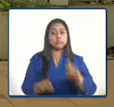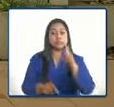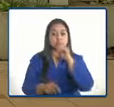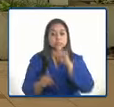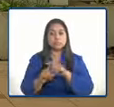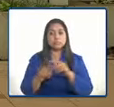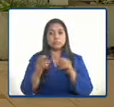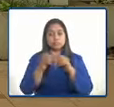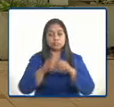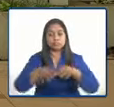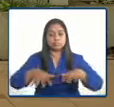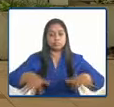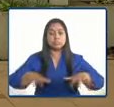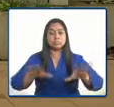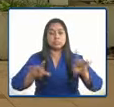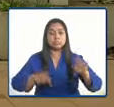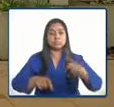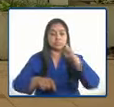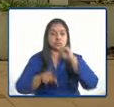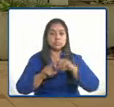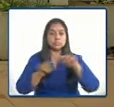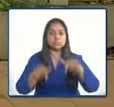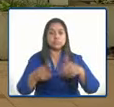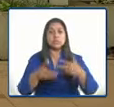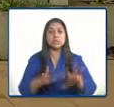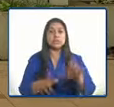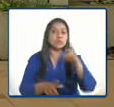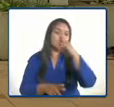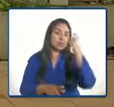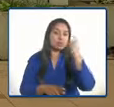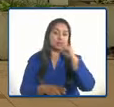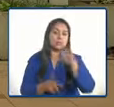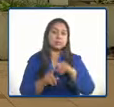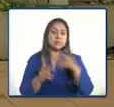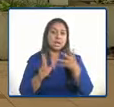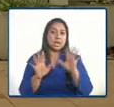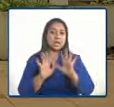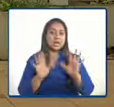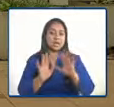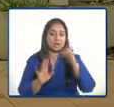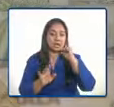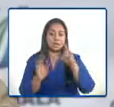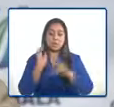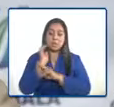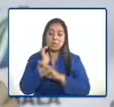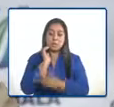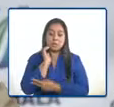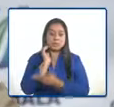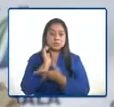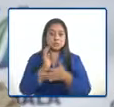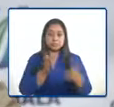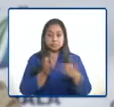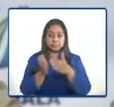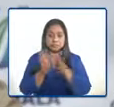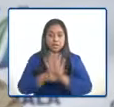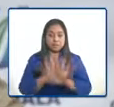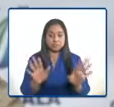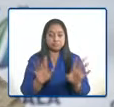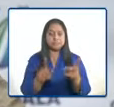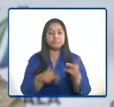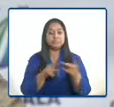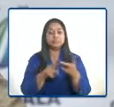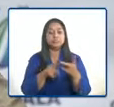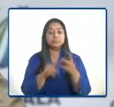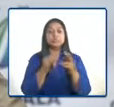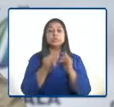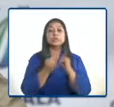también. Así que hemos estado trabajando, ya está regapeada la pista de Huehuetenango, estamos ya terminando de